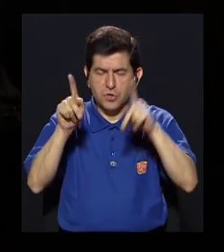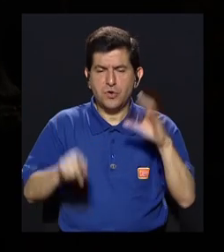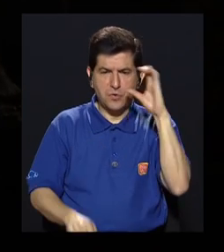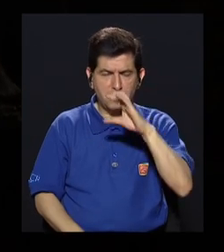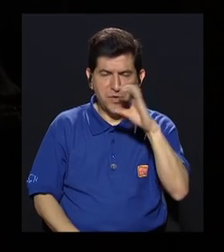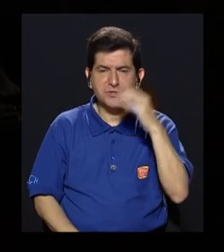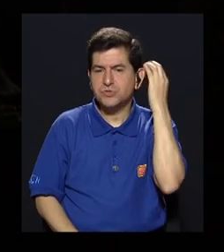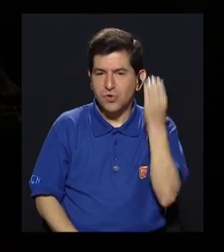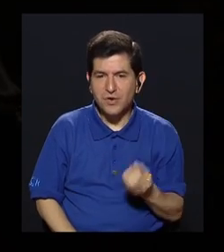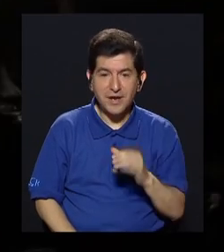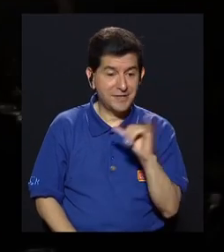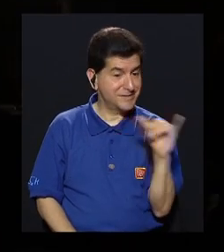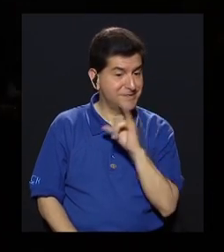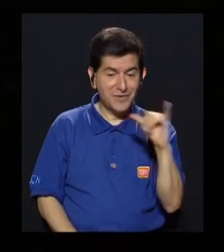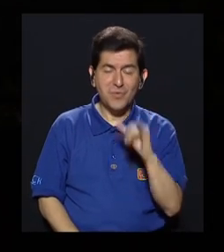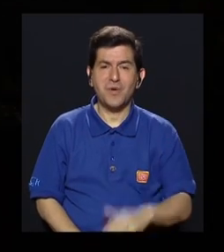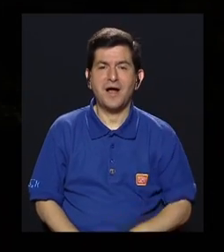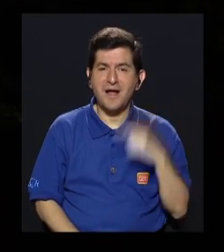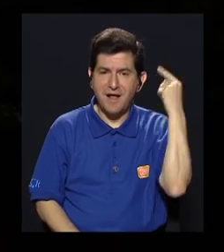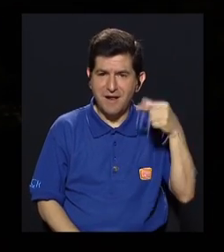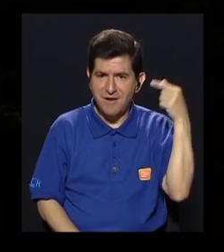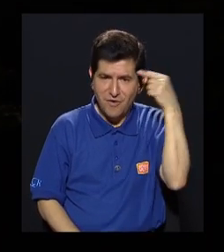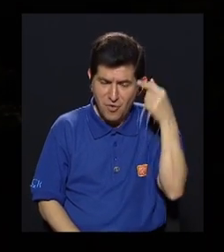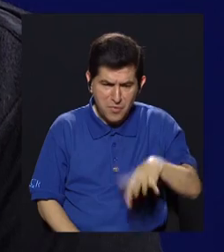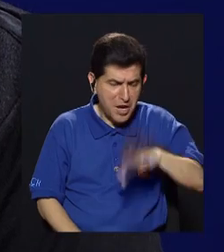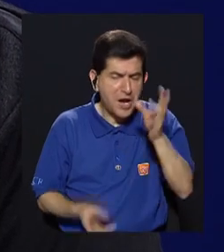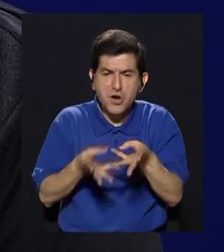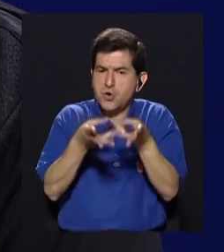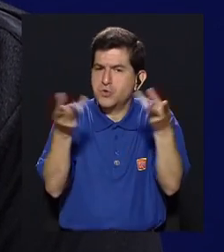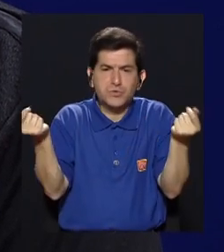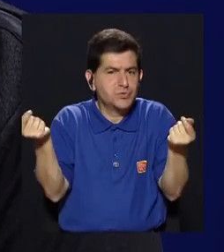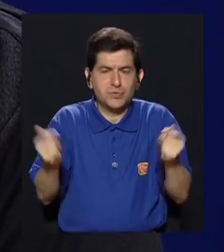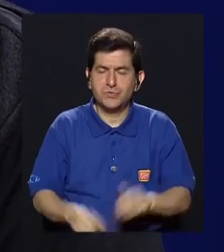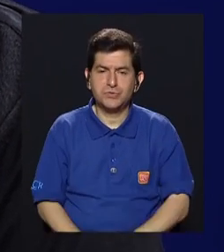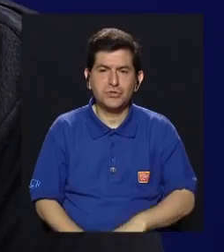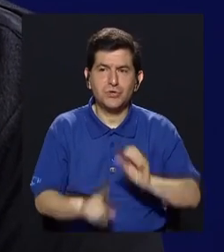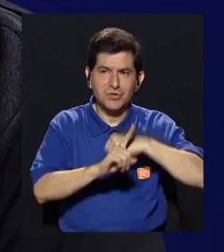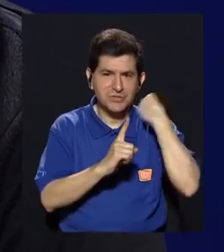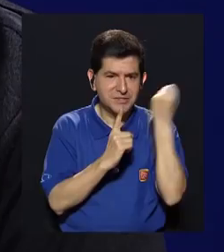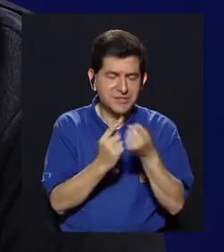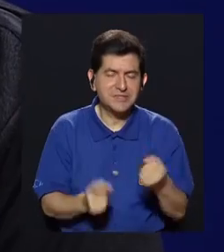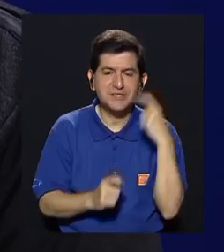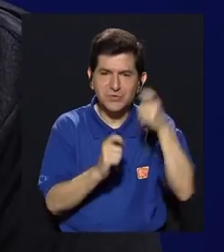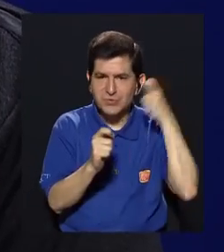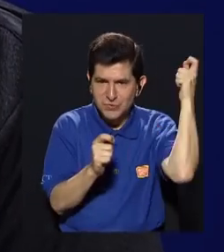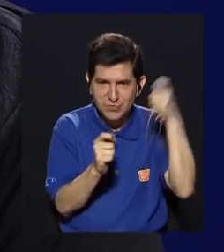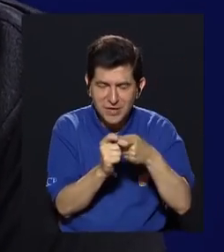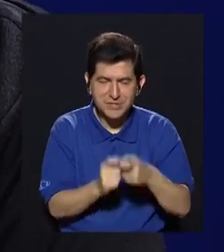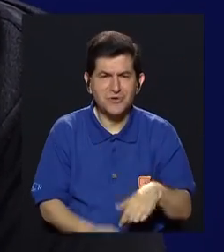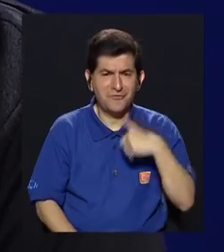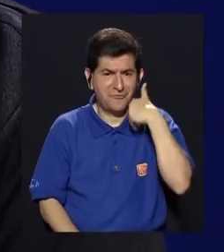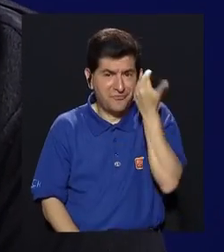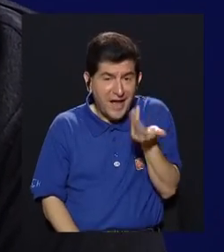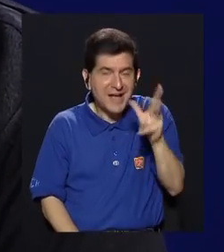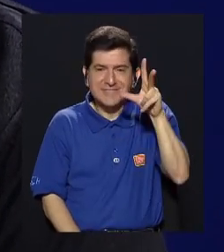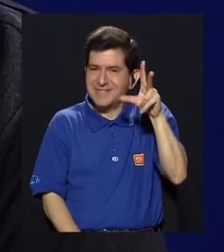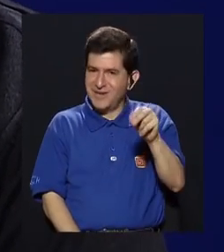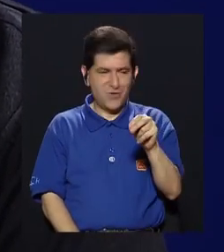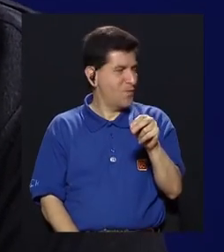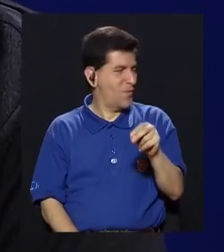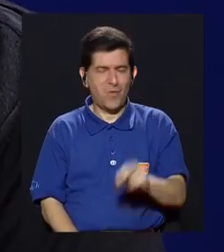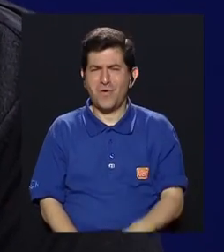sólo los obreros que padecen es verdad que los gobiernos no han podido encontrar una solución a su situación particular no es fácil